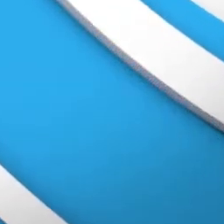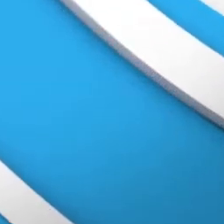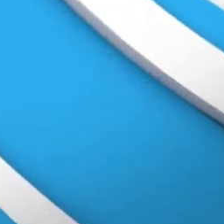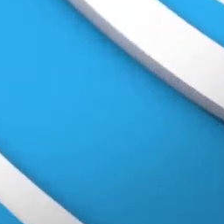fore